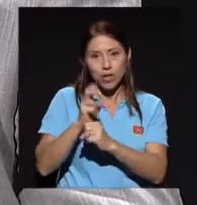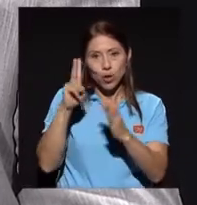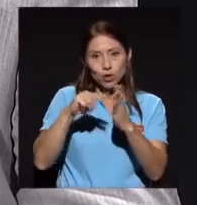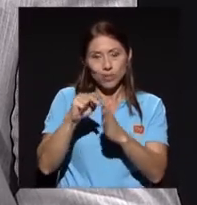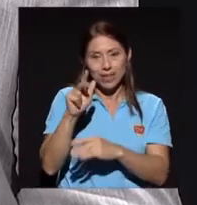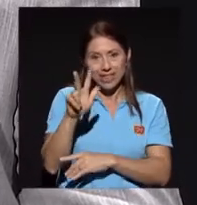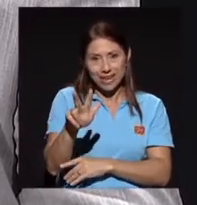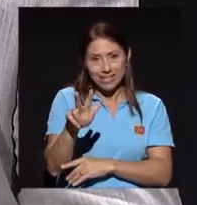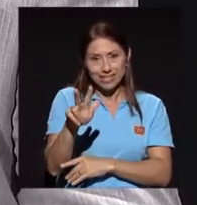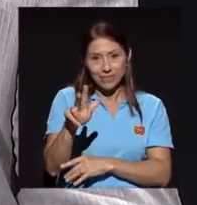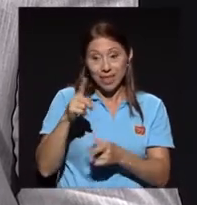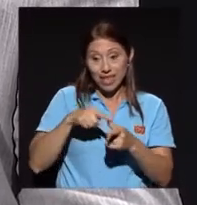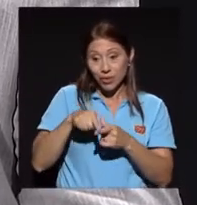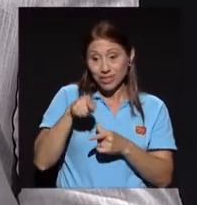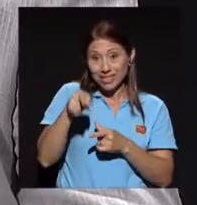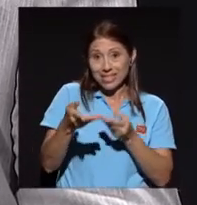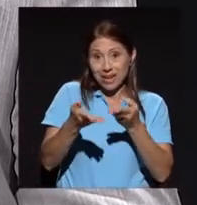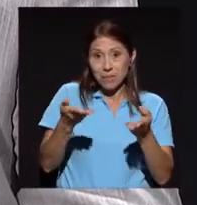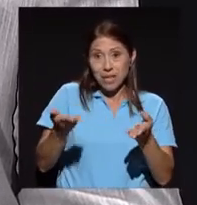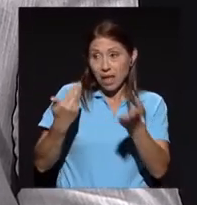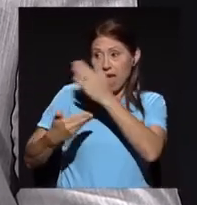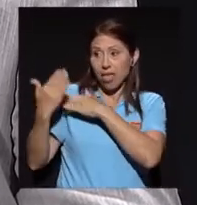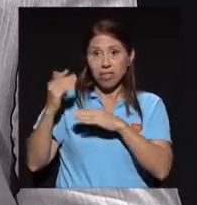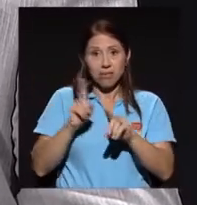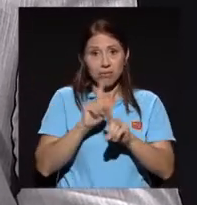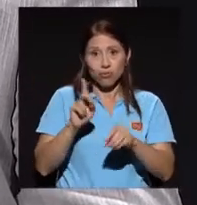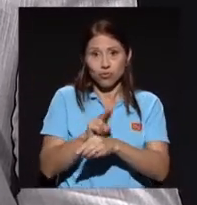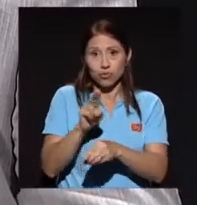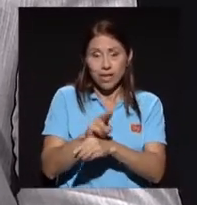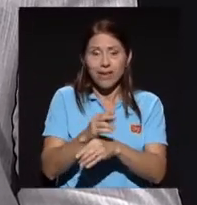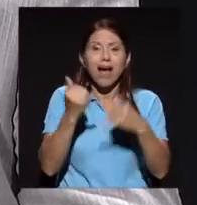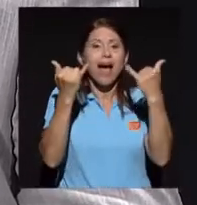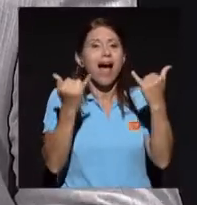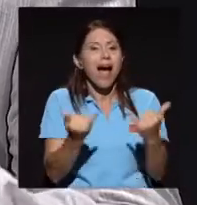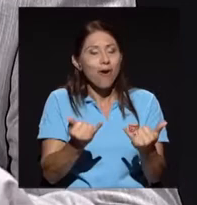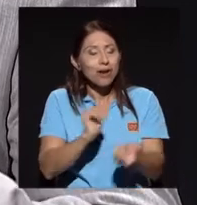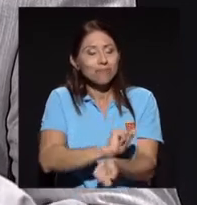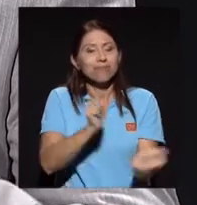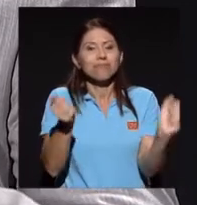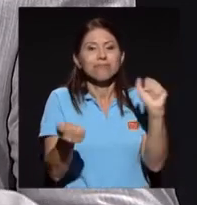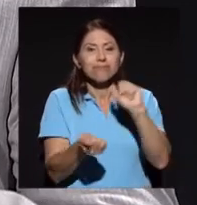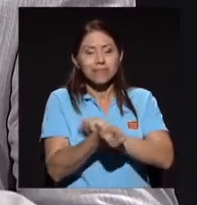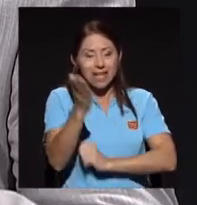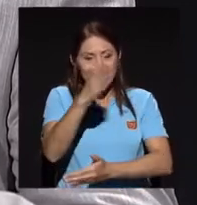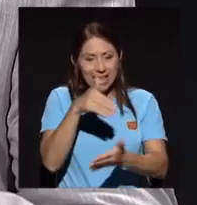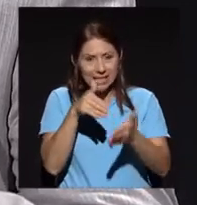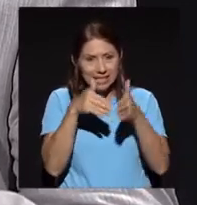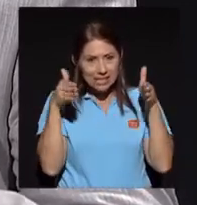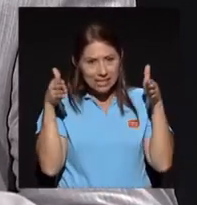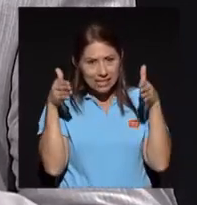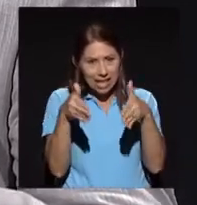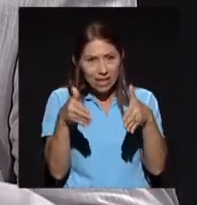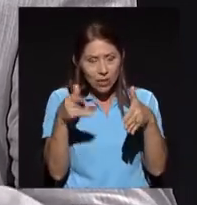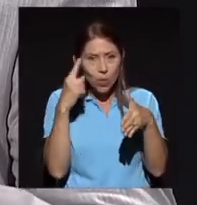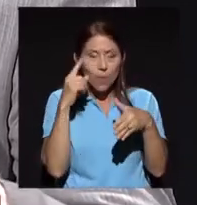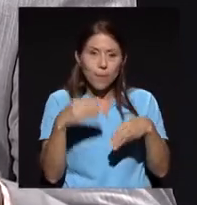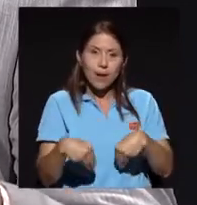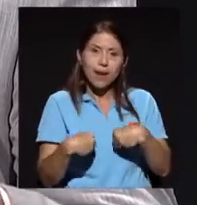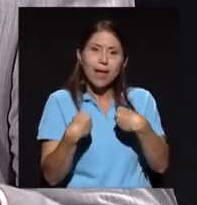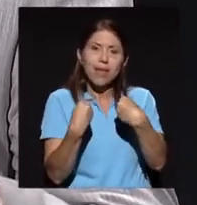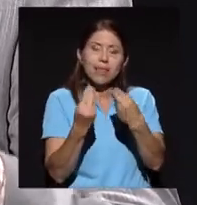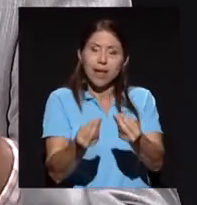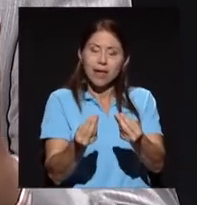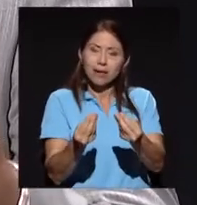herramienta que había quedado en desuso se ha convertido en el centro gravitacional para brindar homogeneidad a las cuentas de los